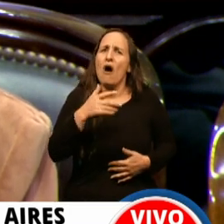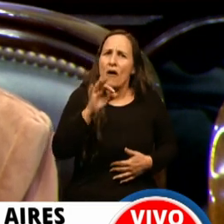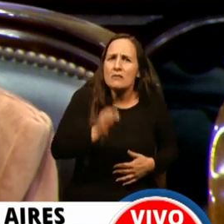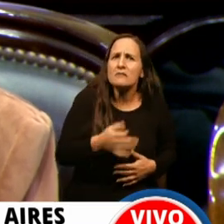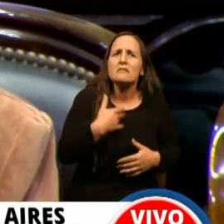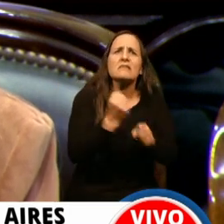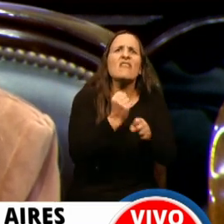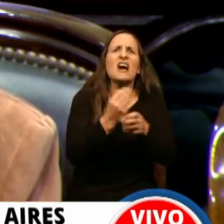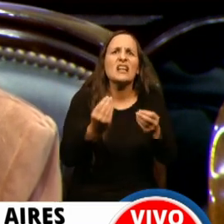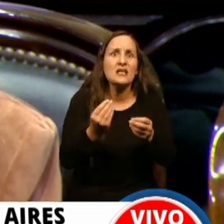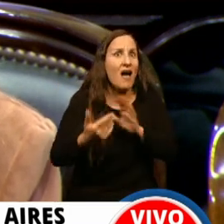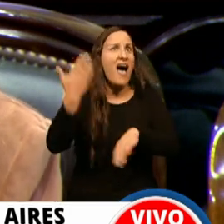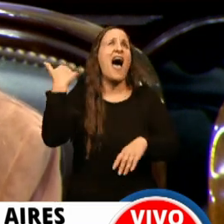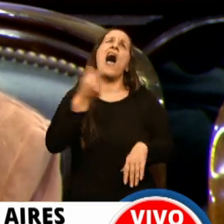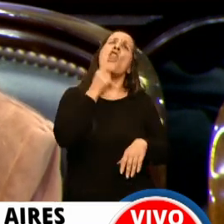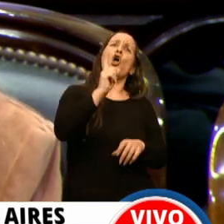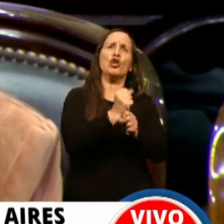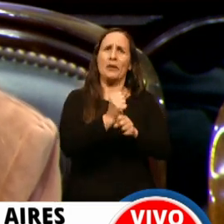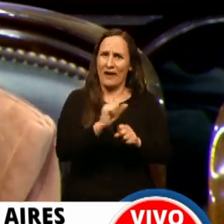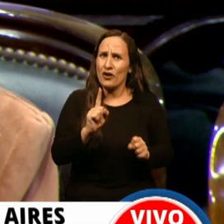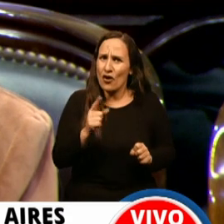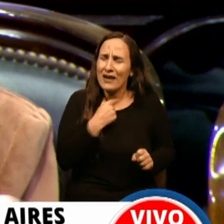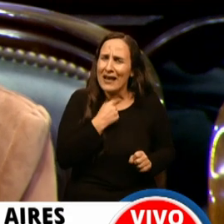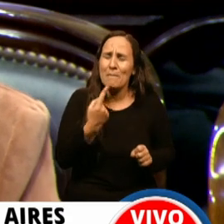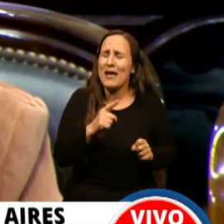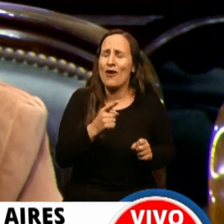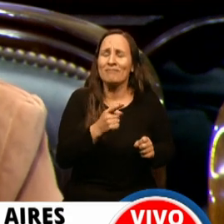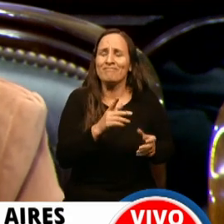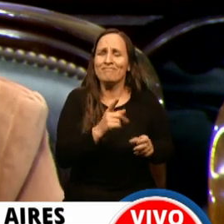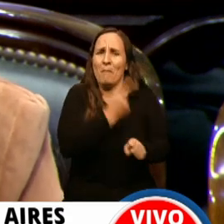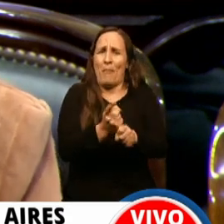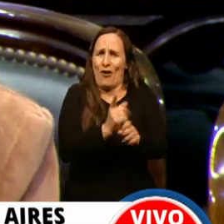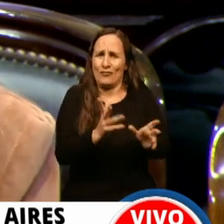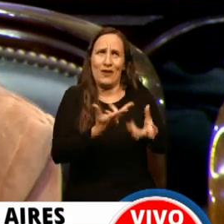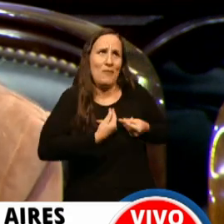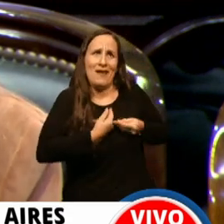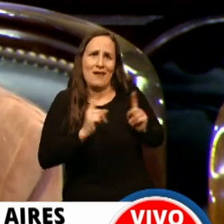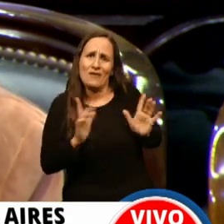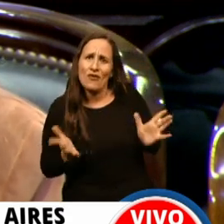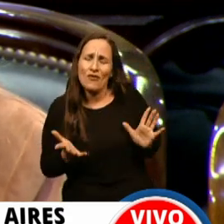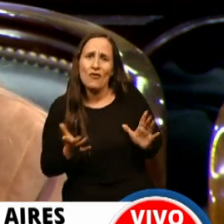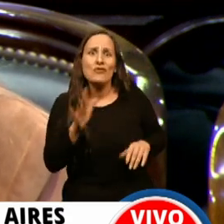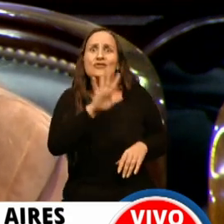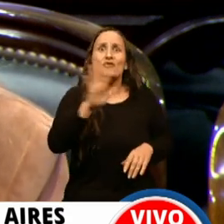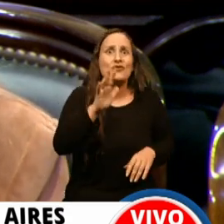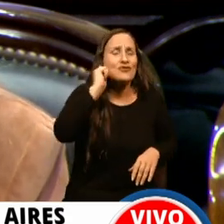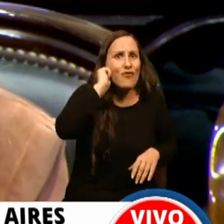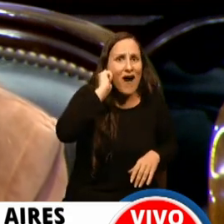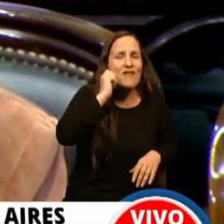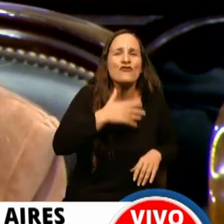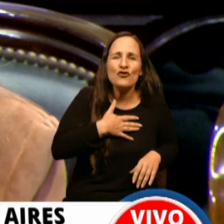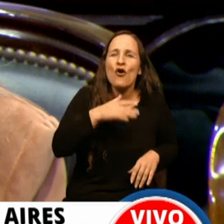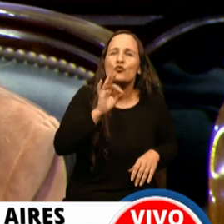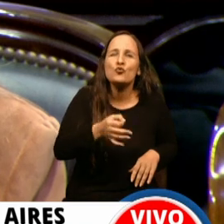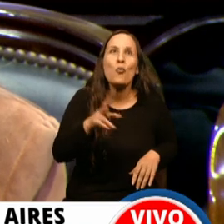y no porque antes no haya querido hacerlo me fue negado a mis 55 años de vida conocí